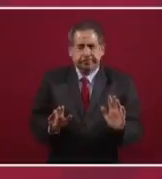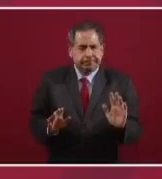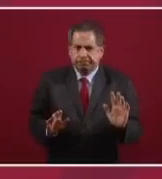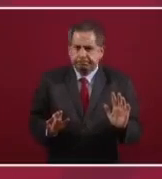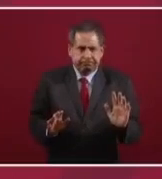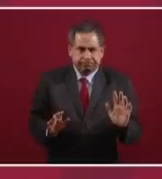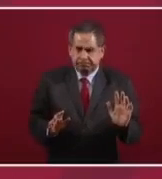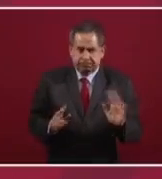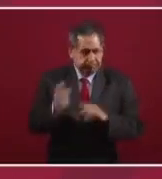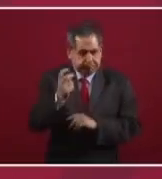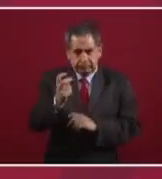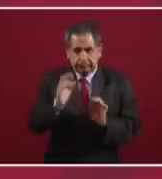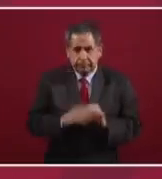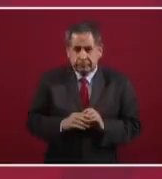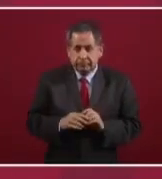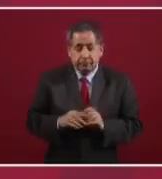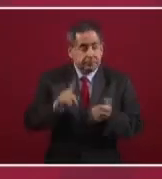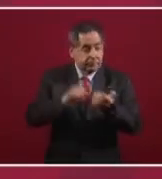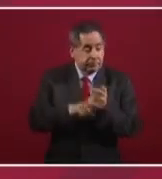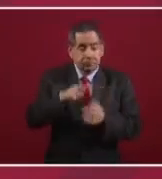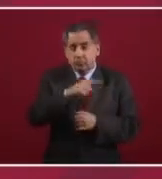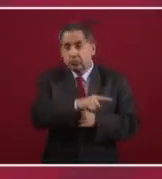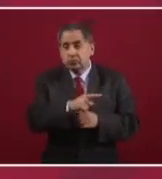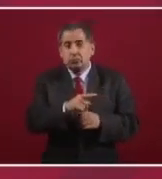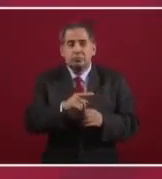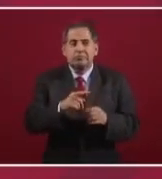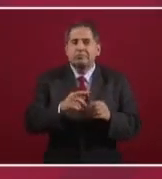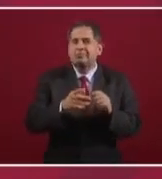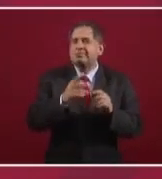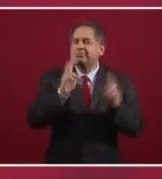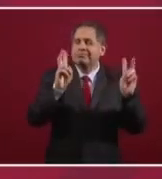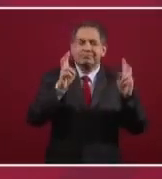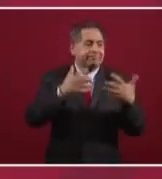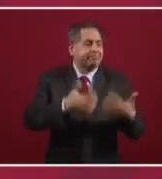En todo lo que era la industria inmobiliaria,